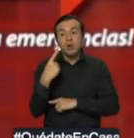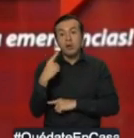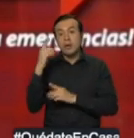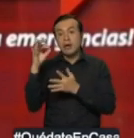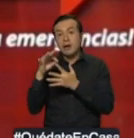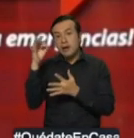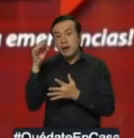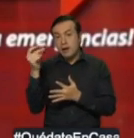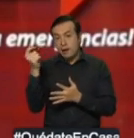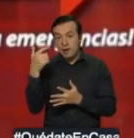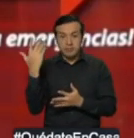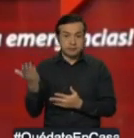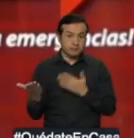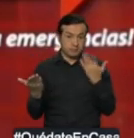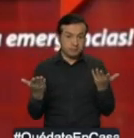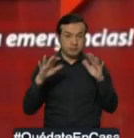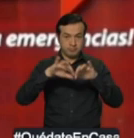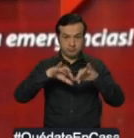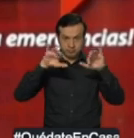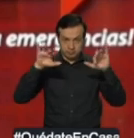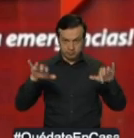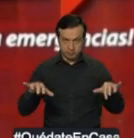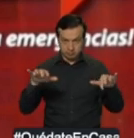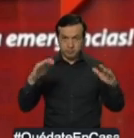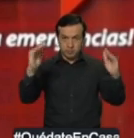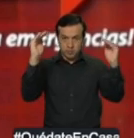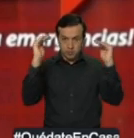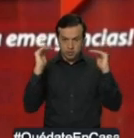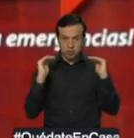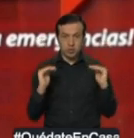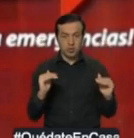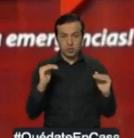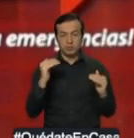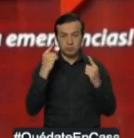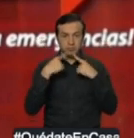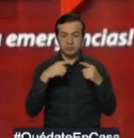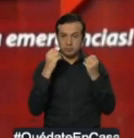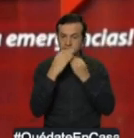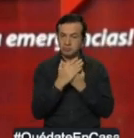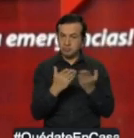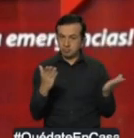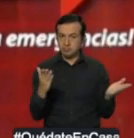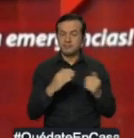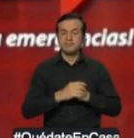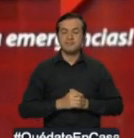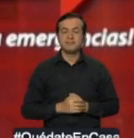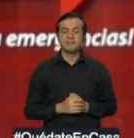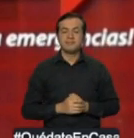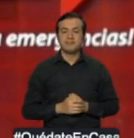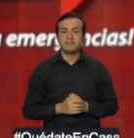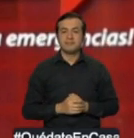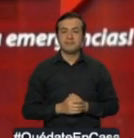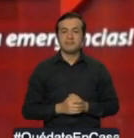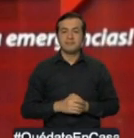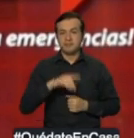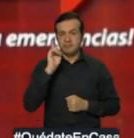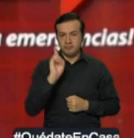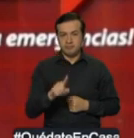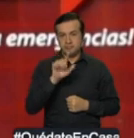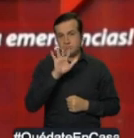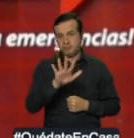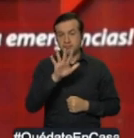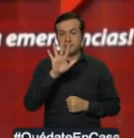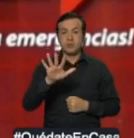este dato desagregado debajo del número de casos confirmados y de casos descartados tenemos mil